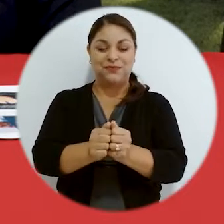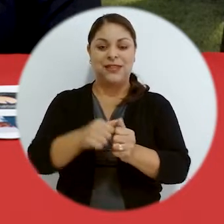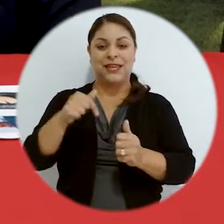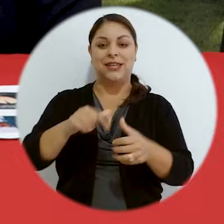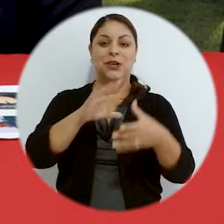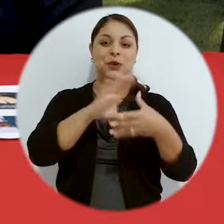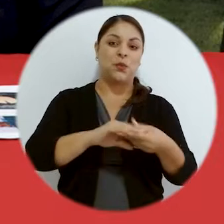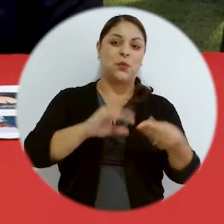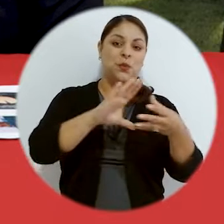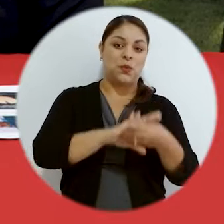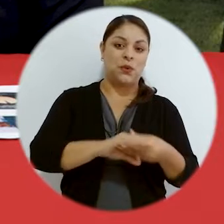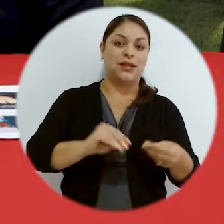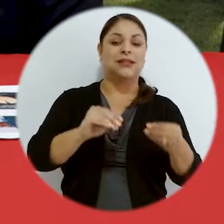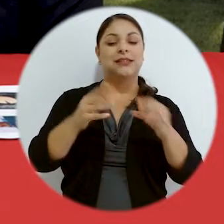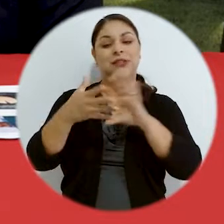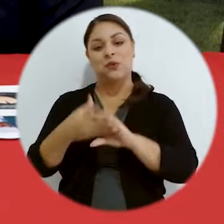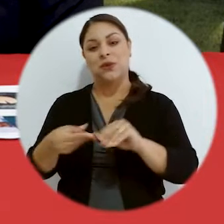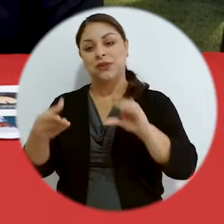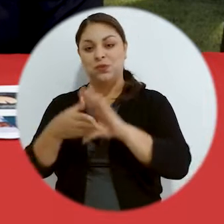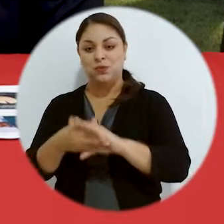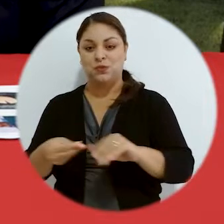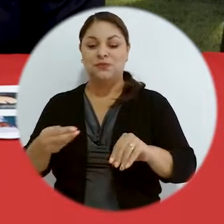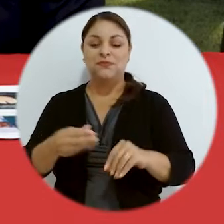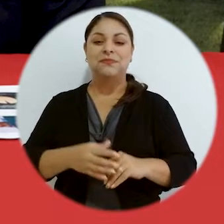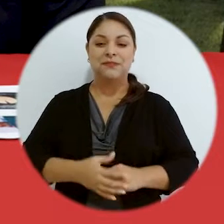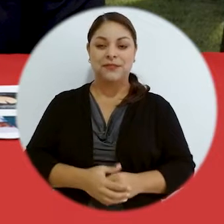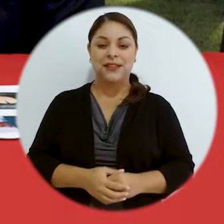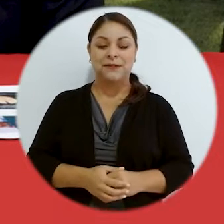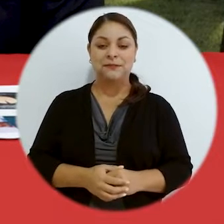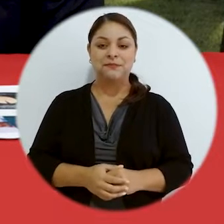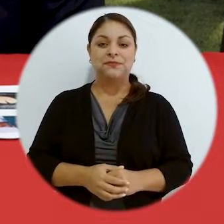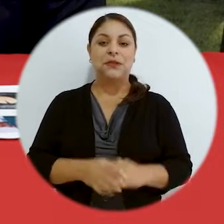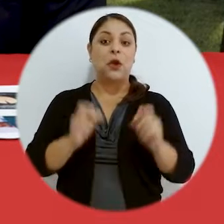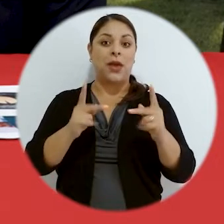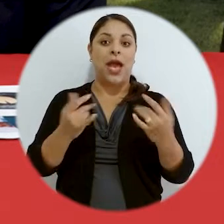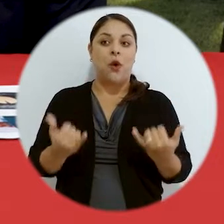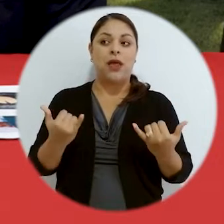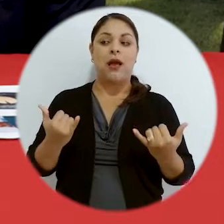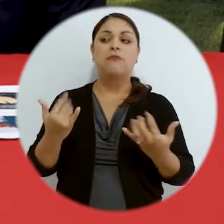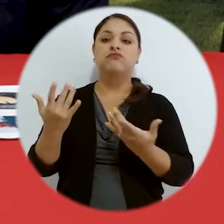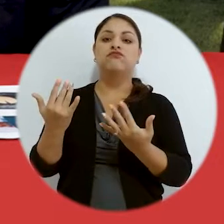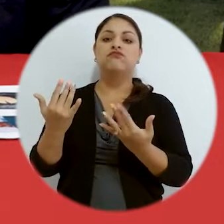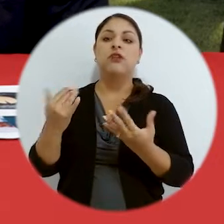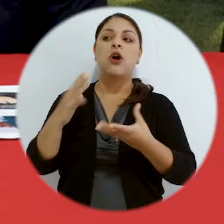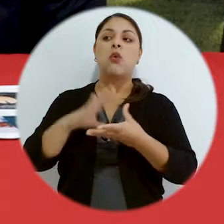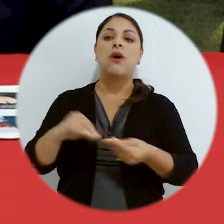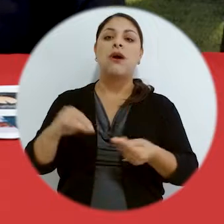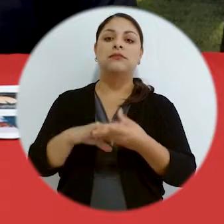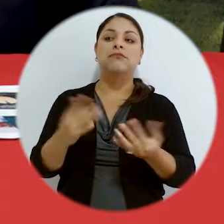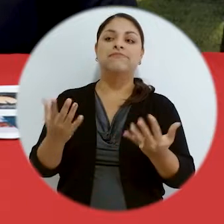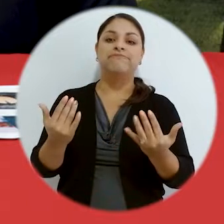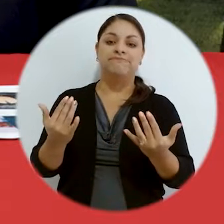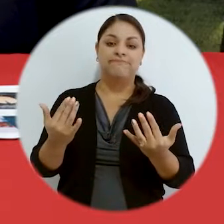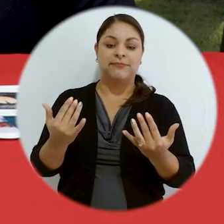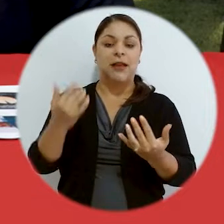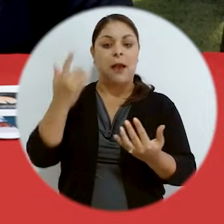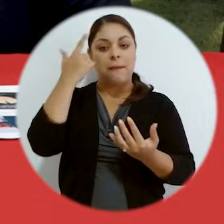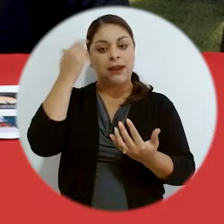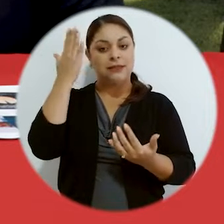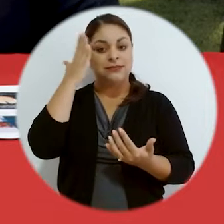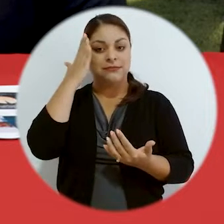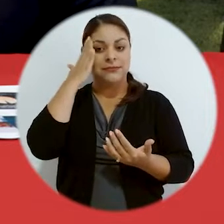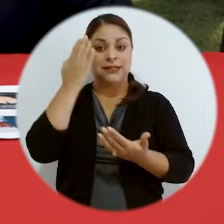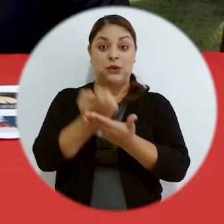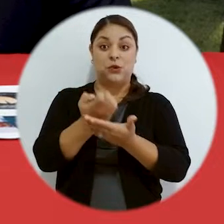este Cuentas y Cuentos. Cuentas y cuentos, exactamente. Así es, un placer. Vamos a sacar cuentas, porque realmente en este tema de economía hay